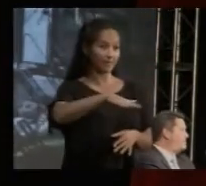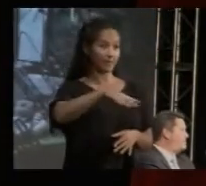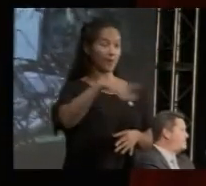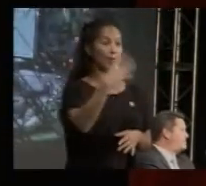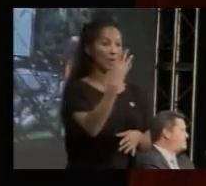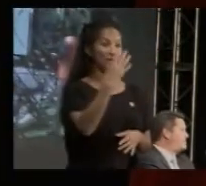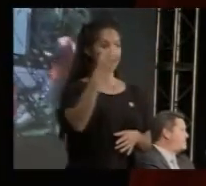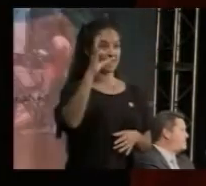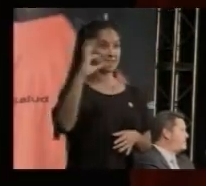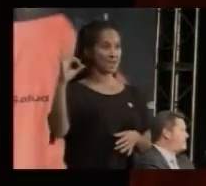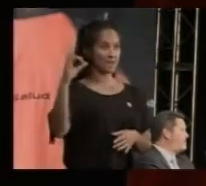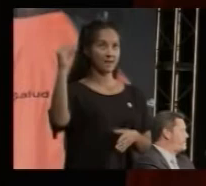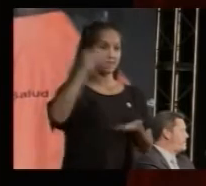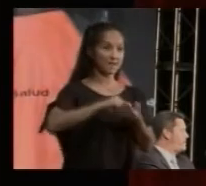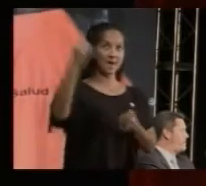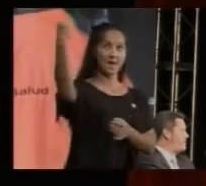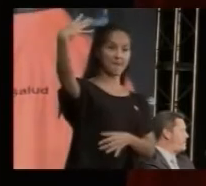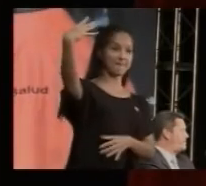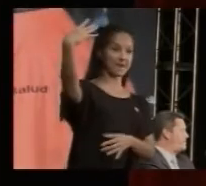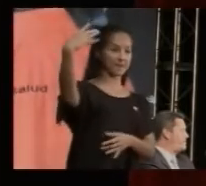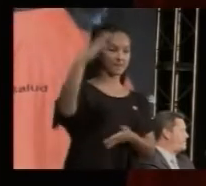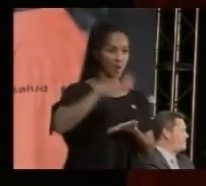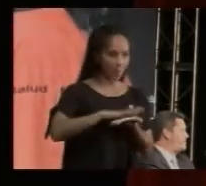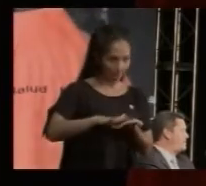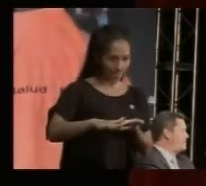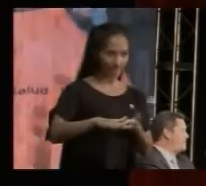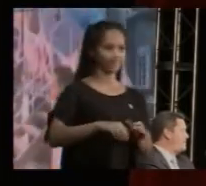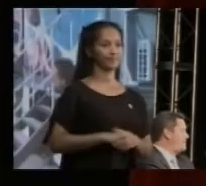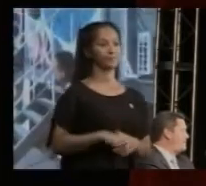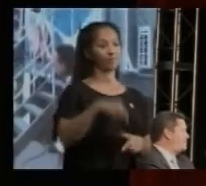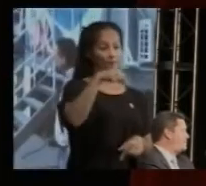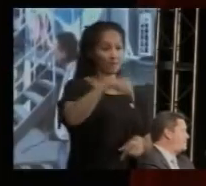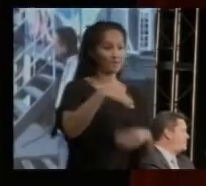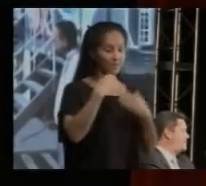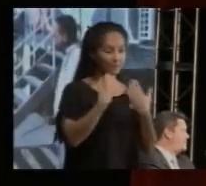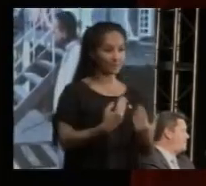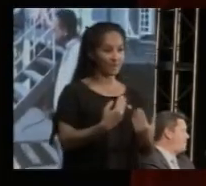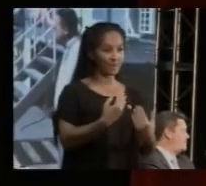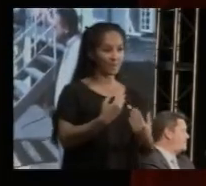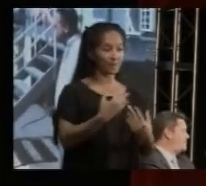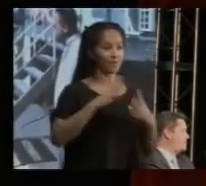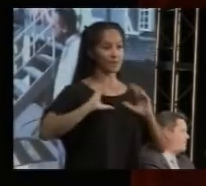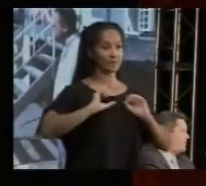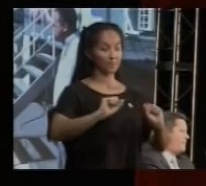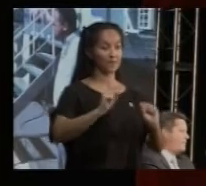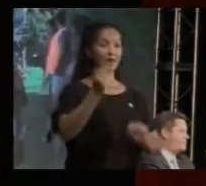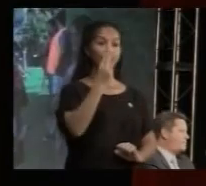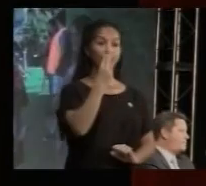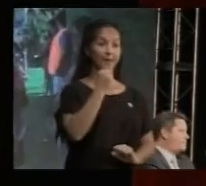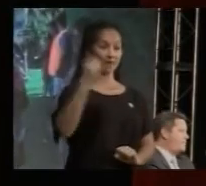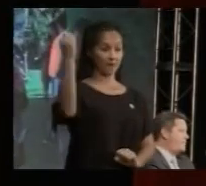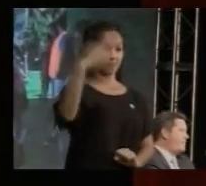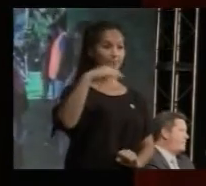40.000 lámparas, sean de esta nueva tecnología. Y en esto quiero agradecer al Secretario de Energía de la provincia de Entre Ríos, el